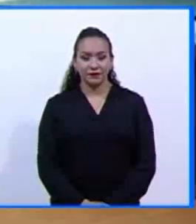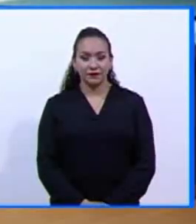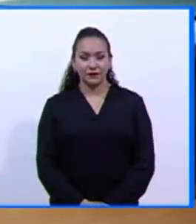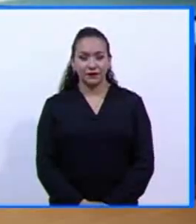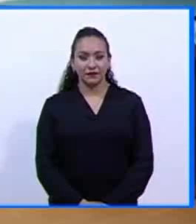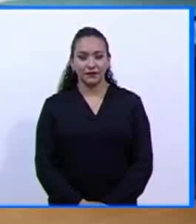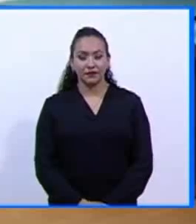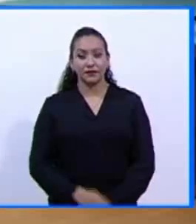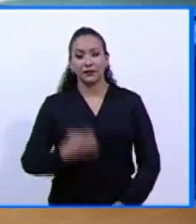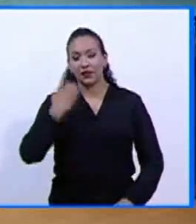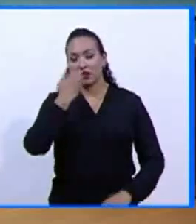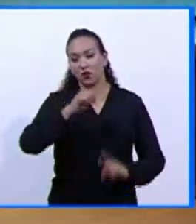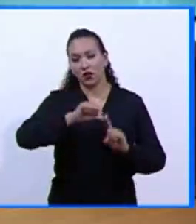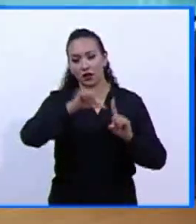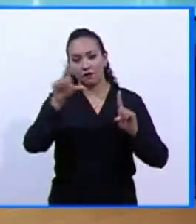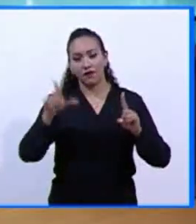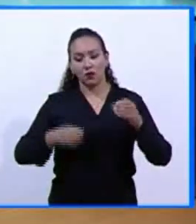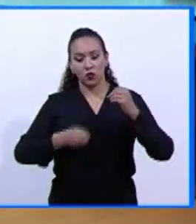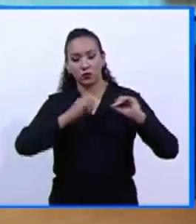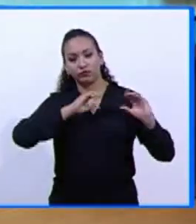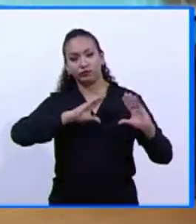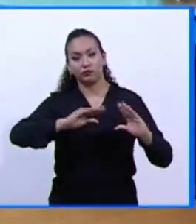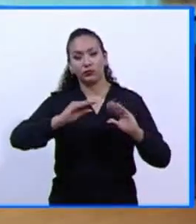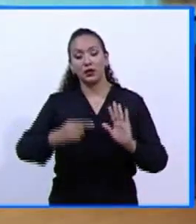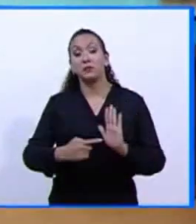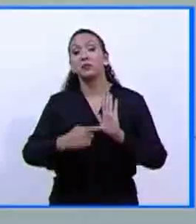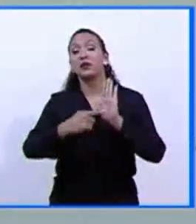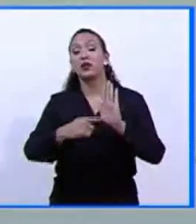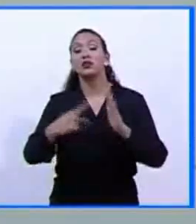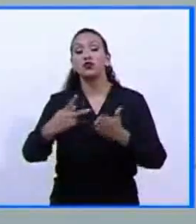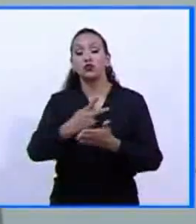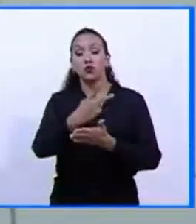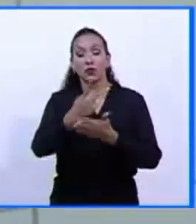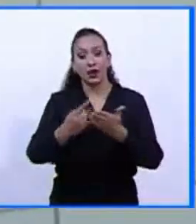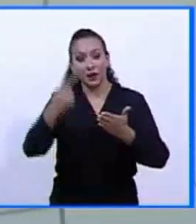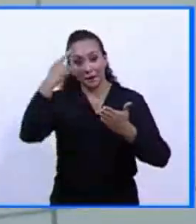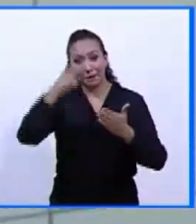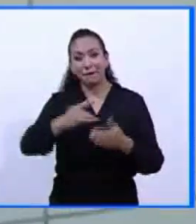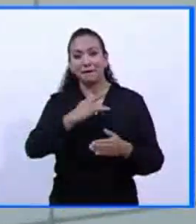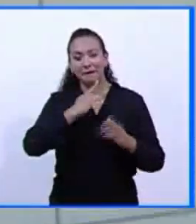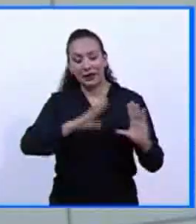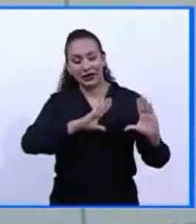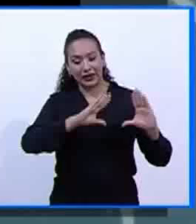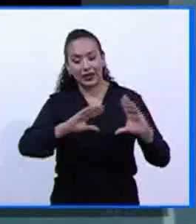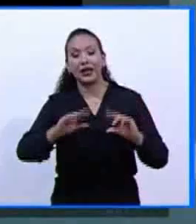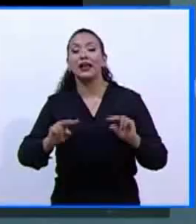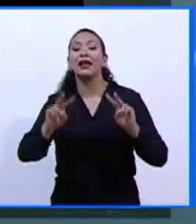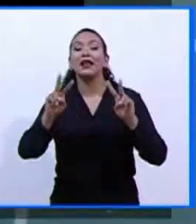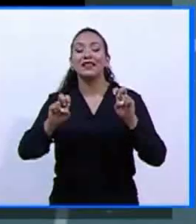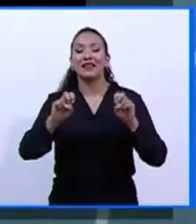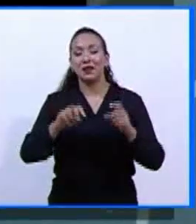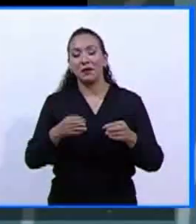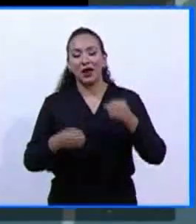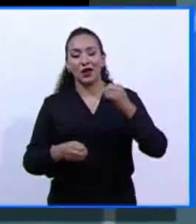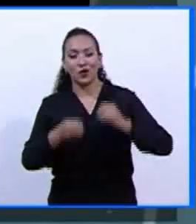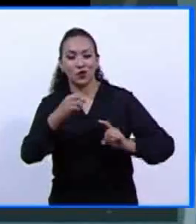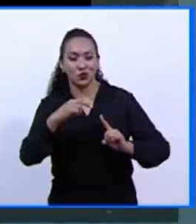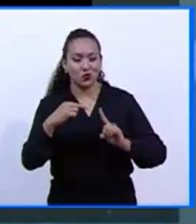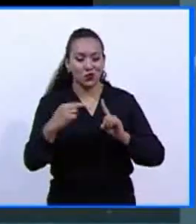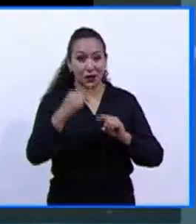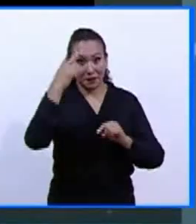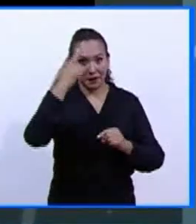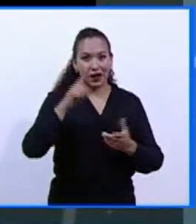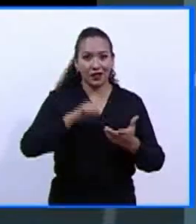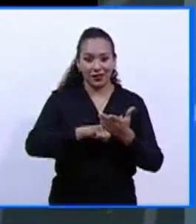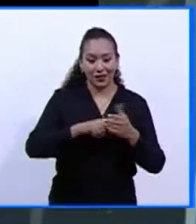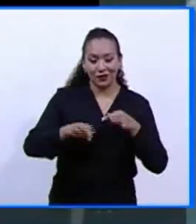Y la Escuela Federal de Formación Judicial presentará su plan de sensibilización integral en materia de género y espacios libres de